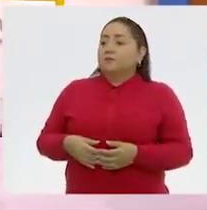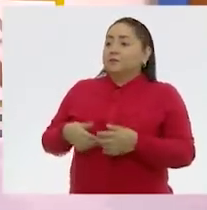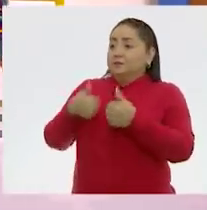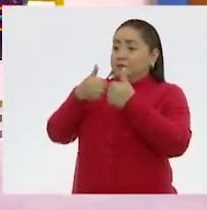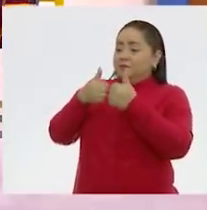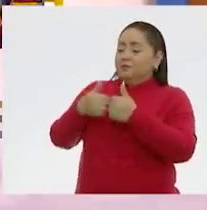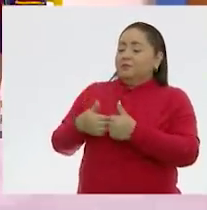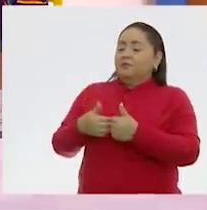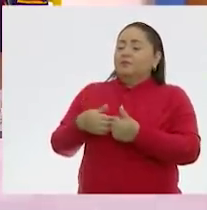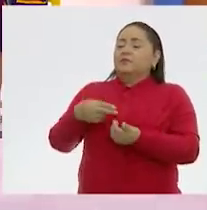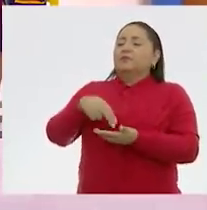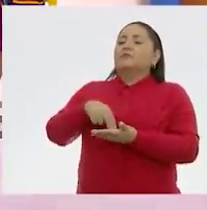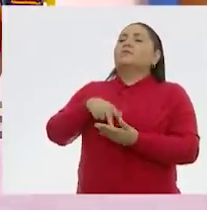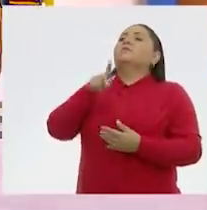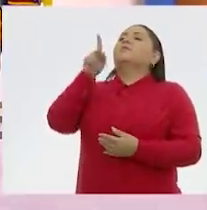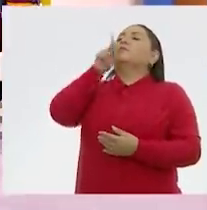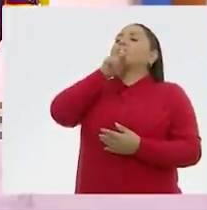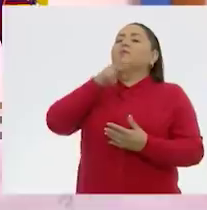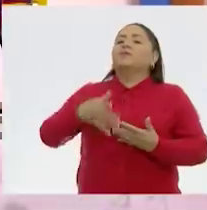Paramos y